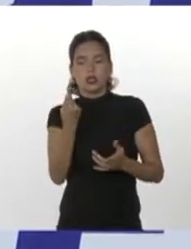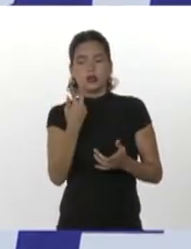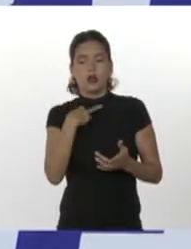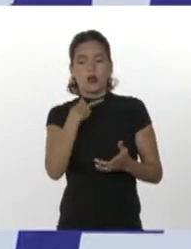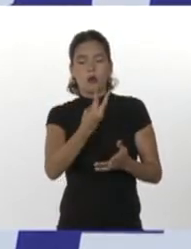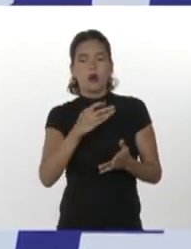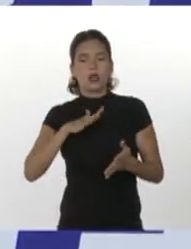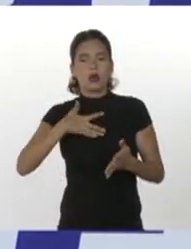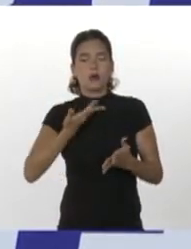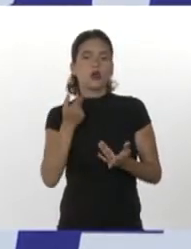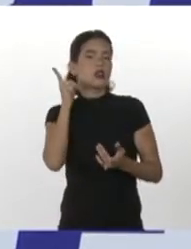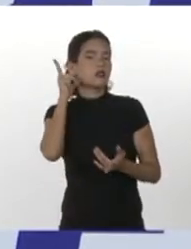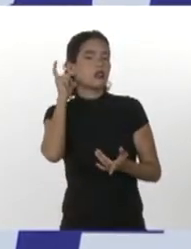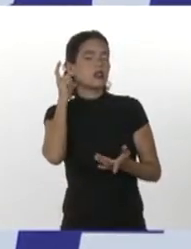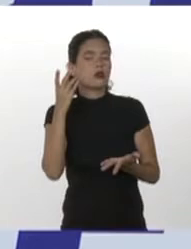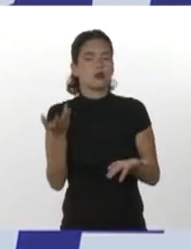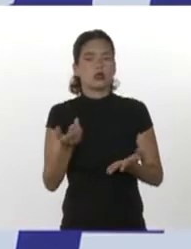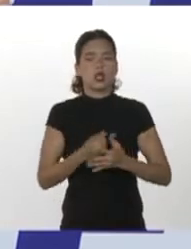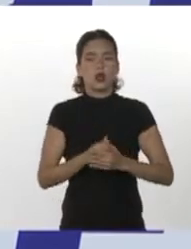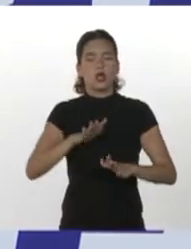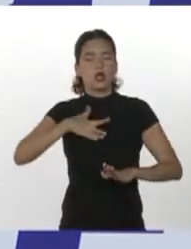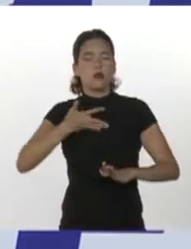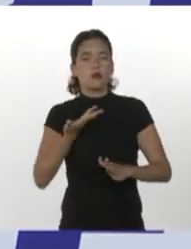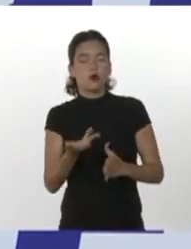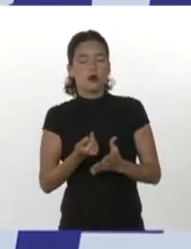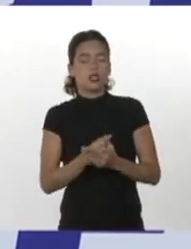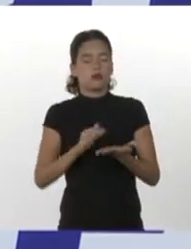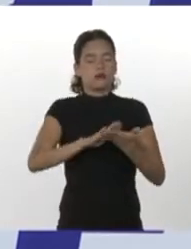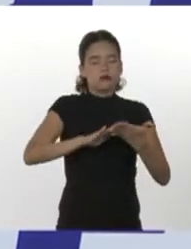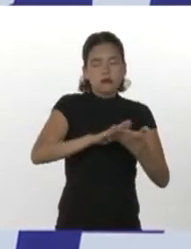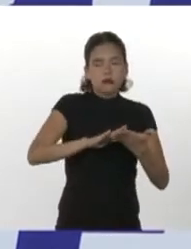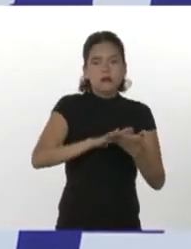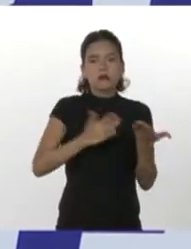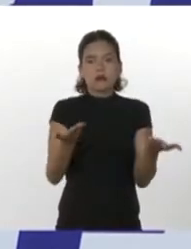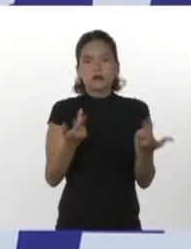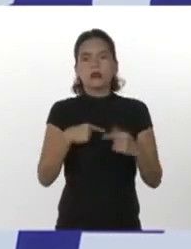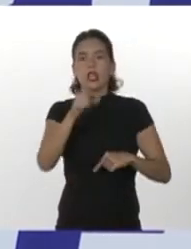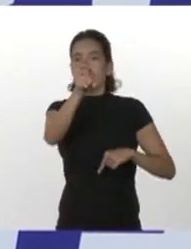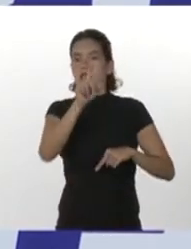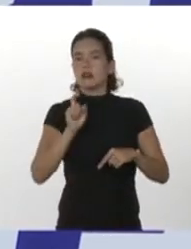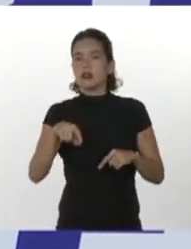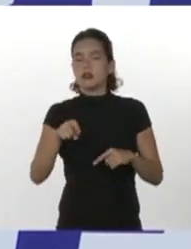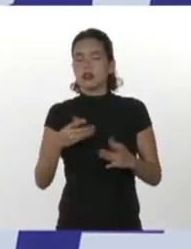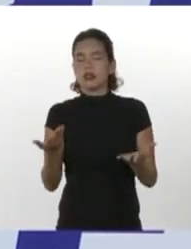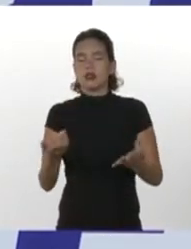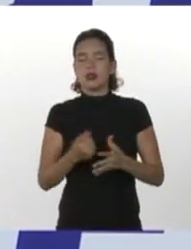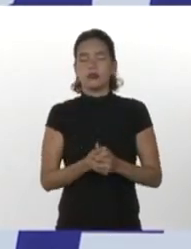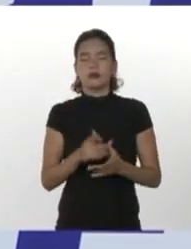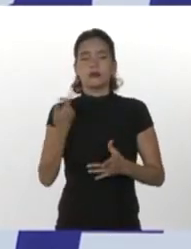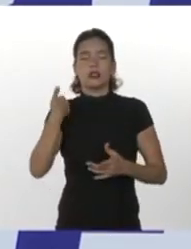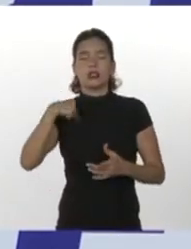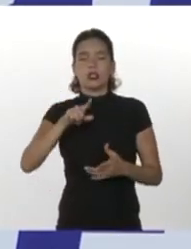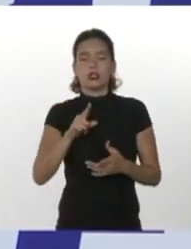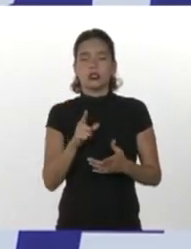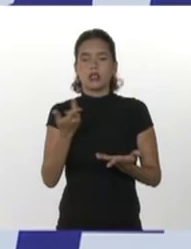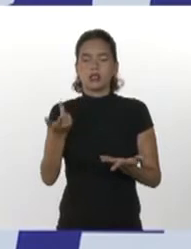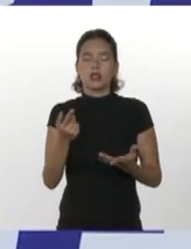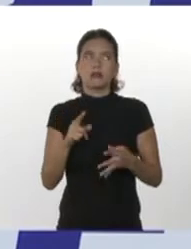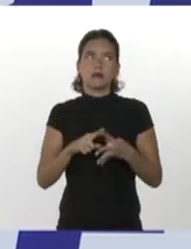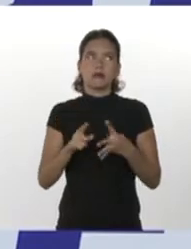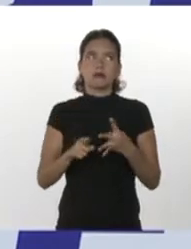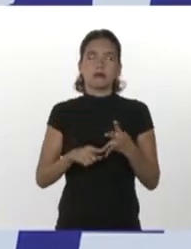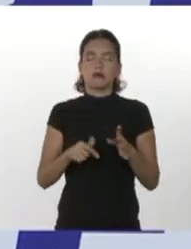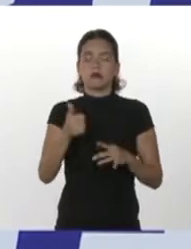y puedan ser escuchados y poder reivindicar esas necesidades y tener algún